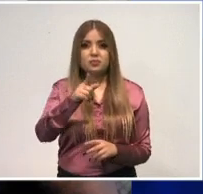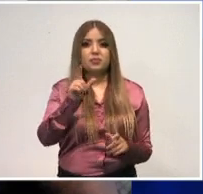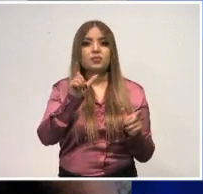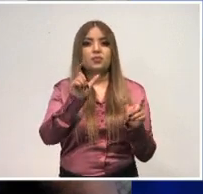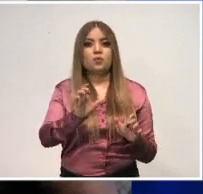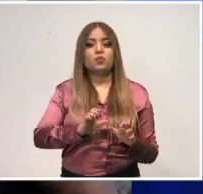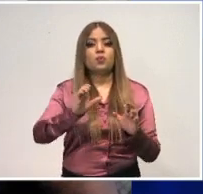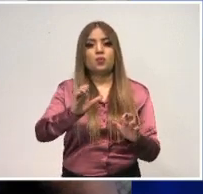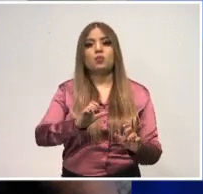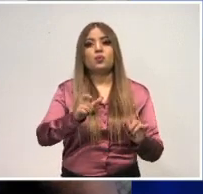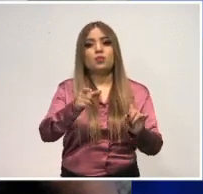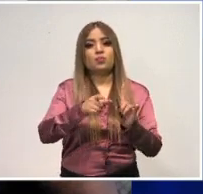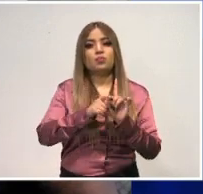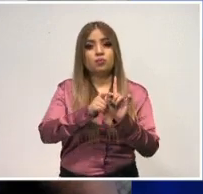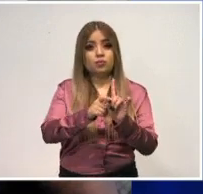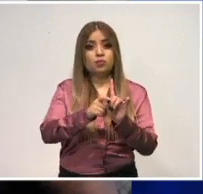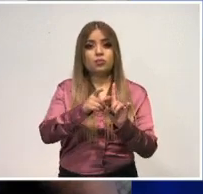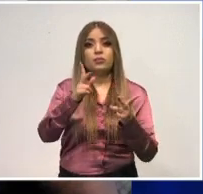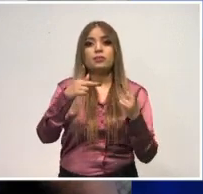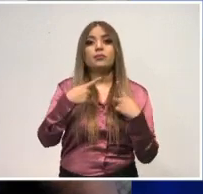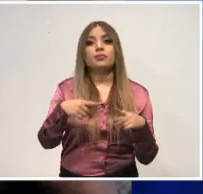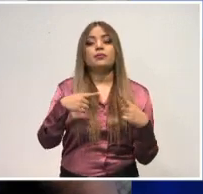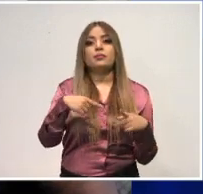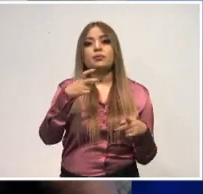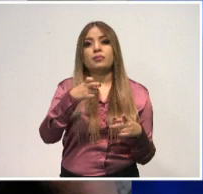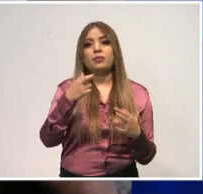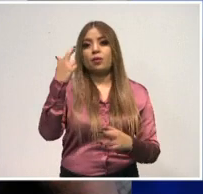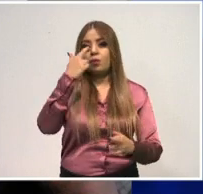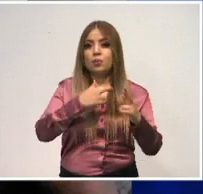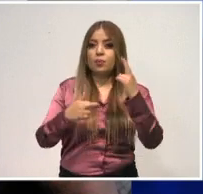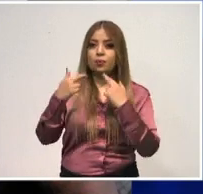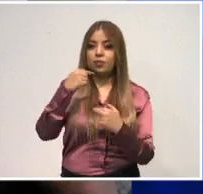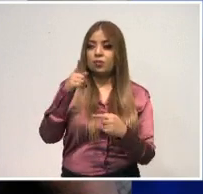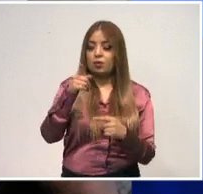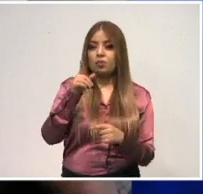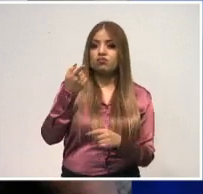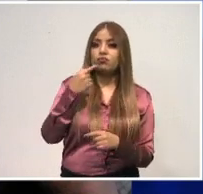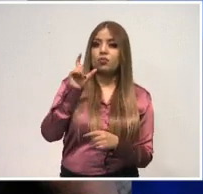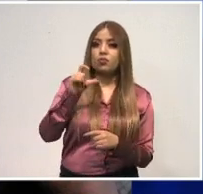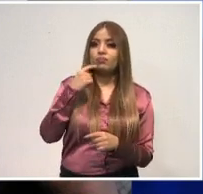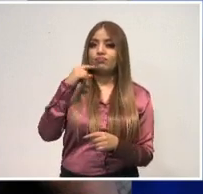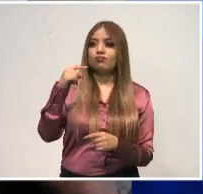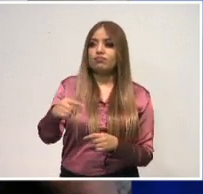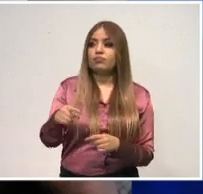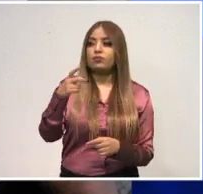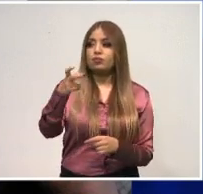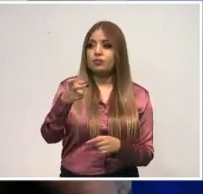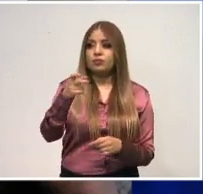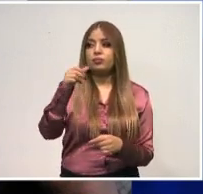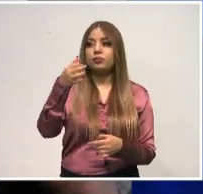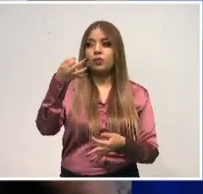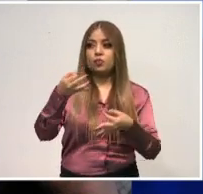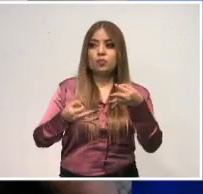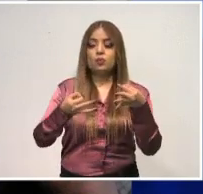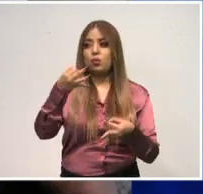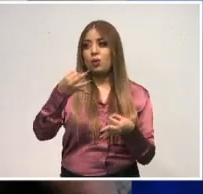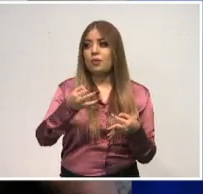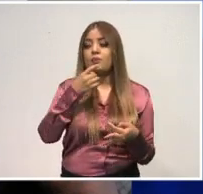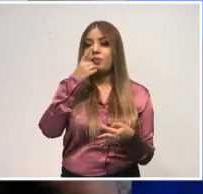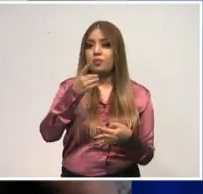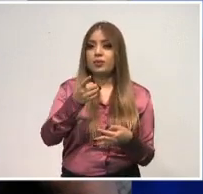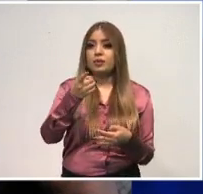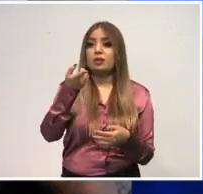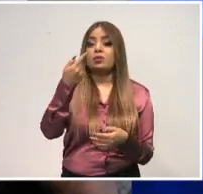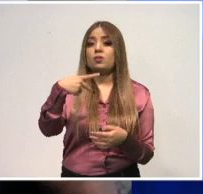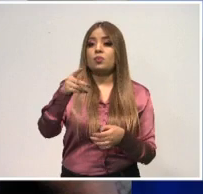luego de que los agentes de investigación criminal cumplimentaran la orden de aprehensión girada por un juez. Trascendió que el móvil